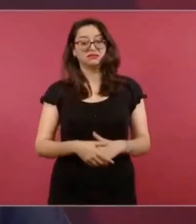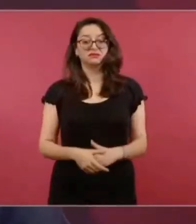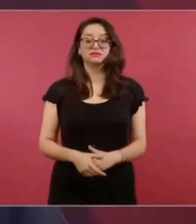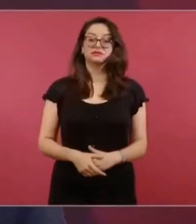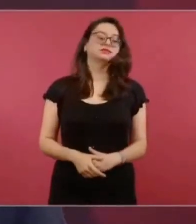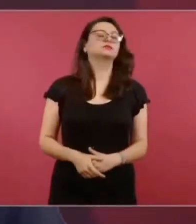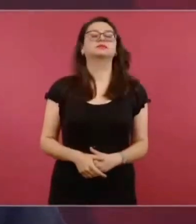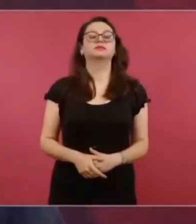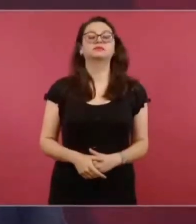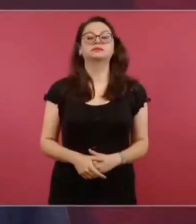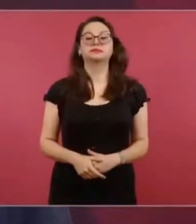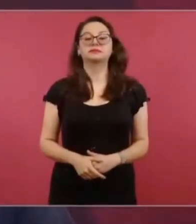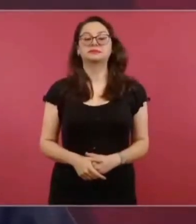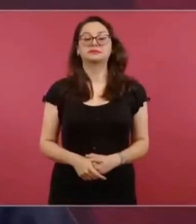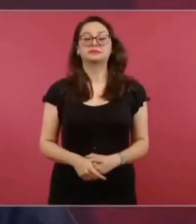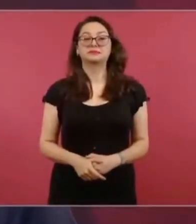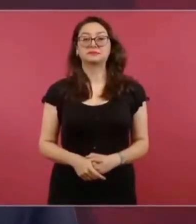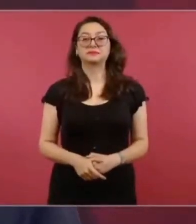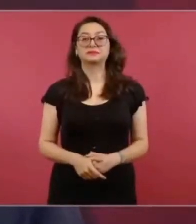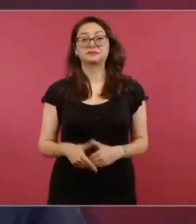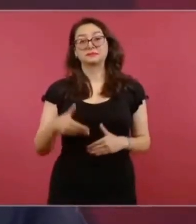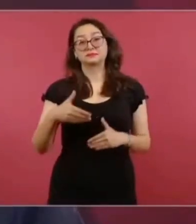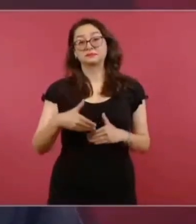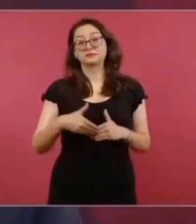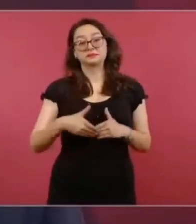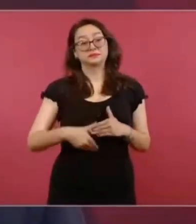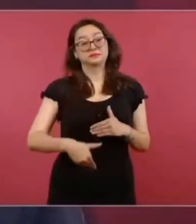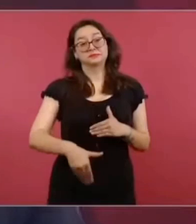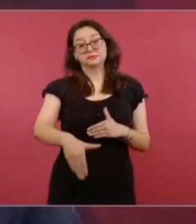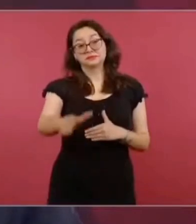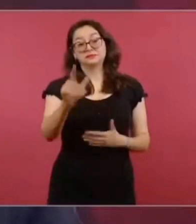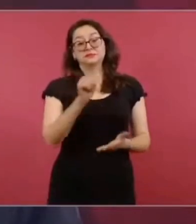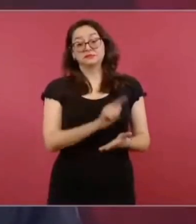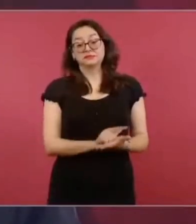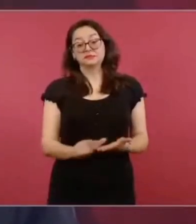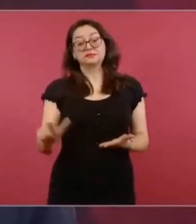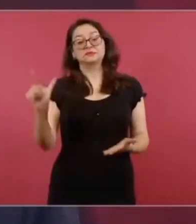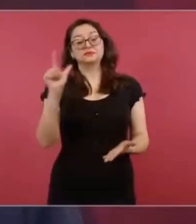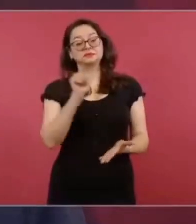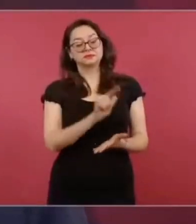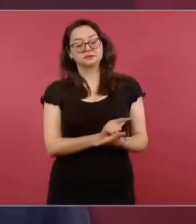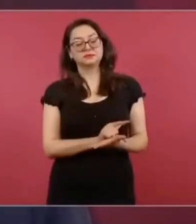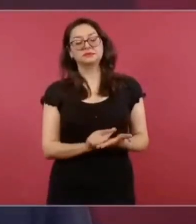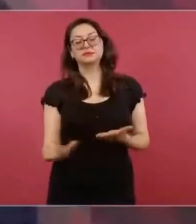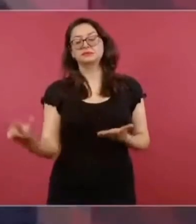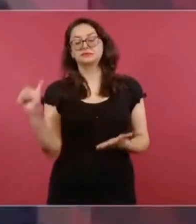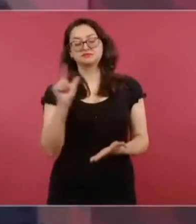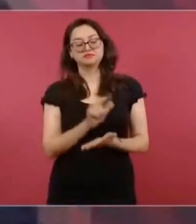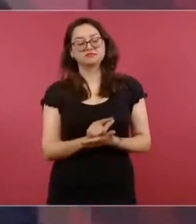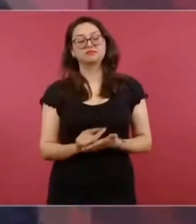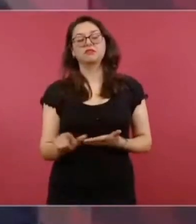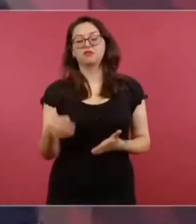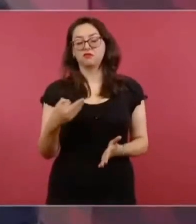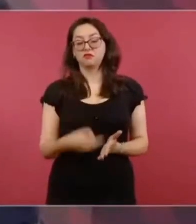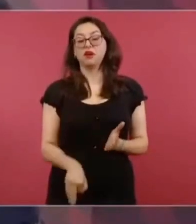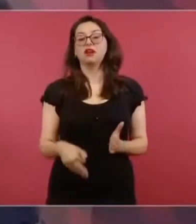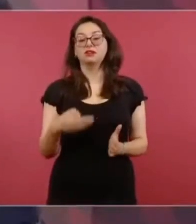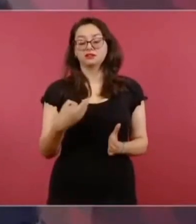Y nos va a llevar más tiempo limpiar, limpiar, limpiar, seguir purificando la vida pública.